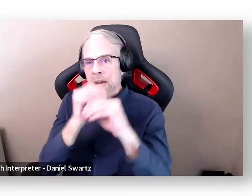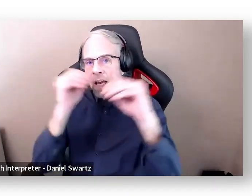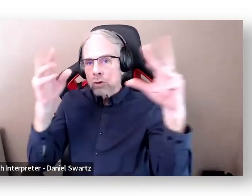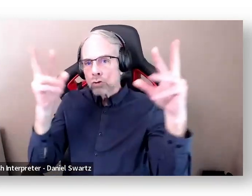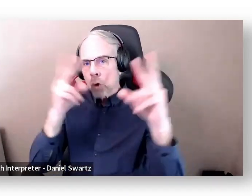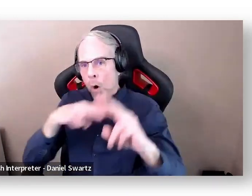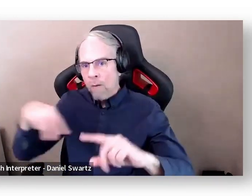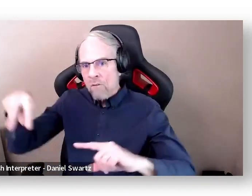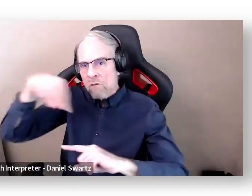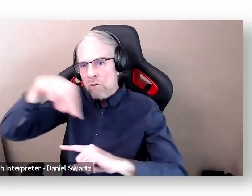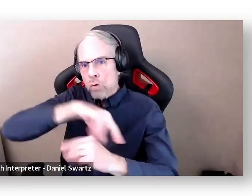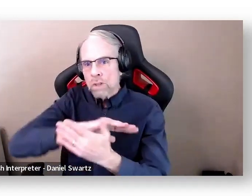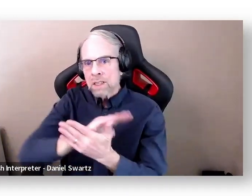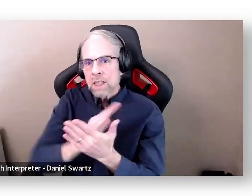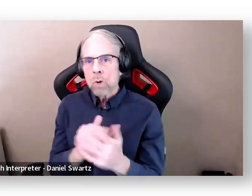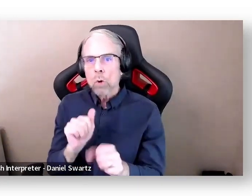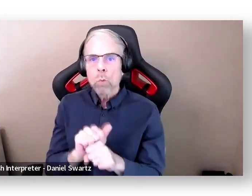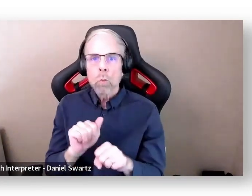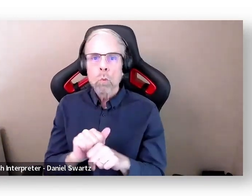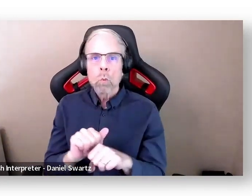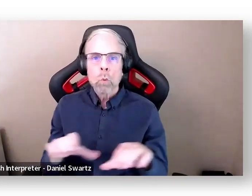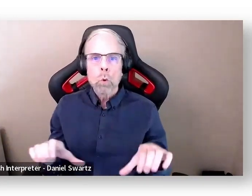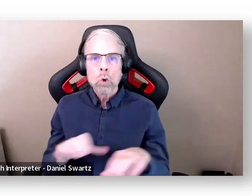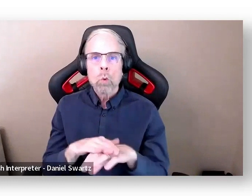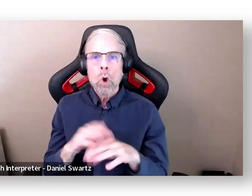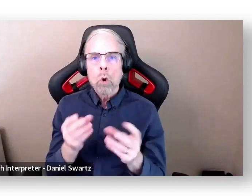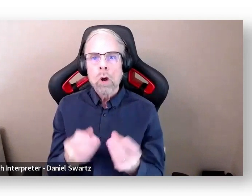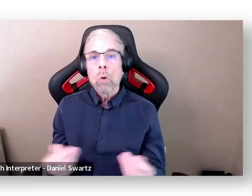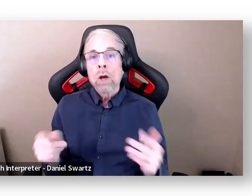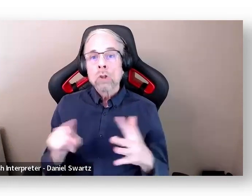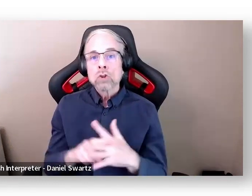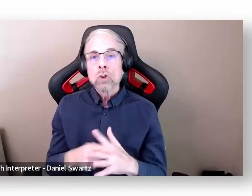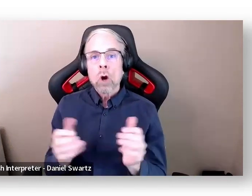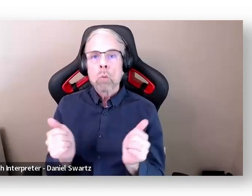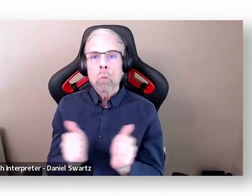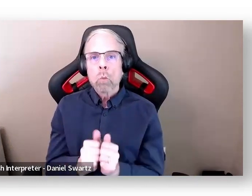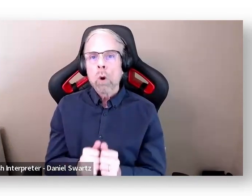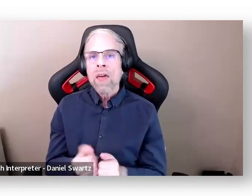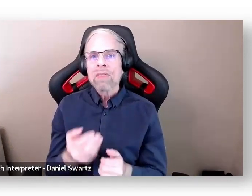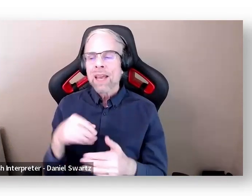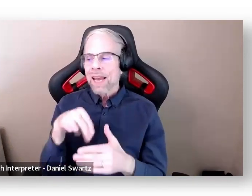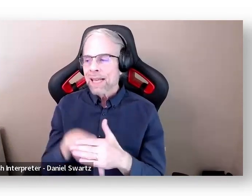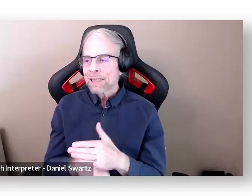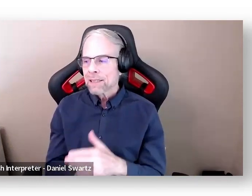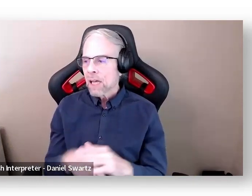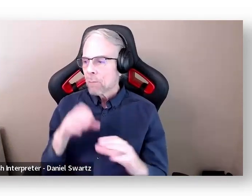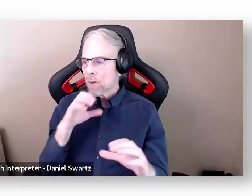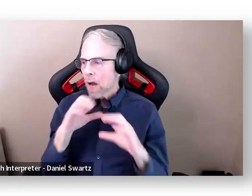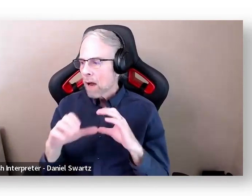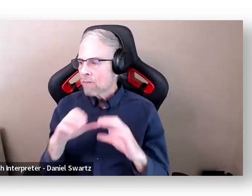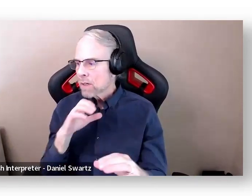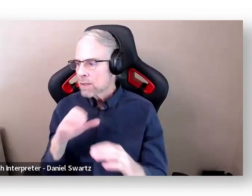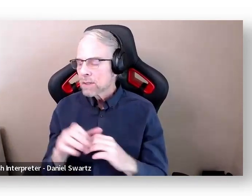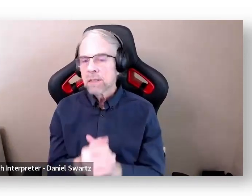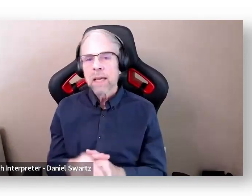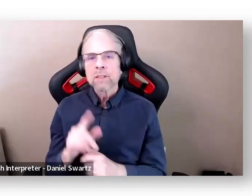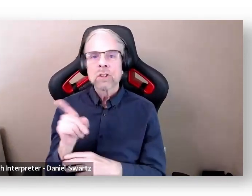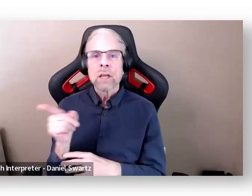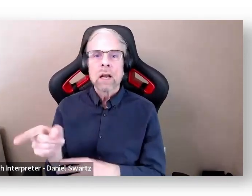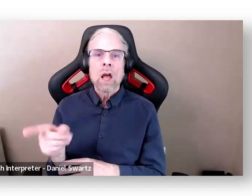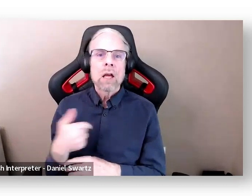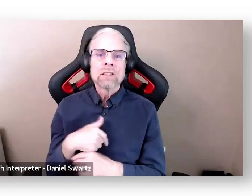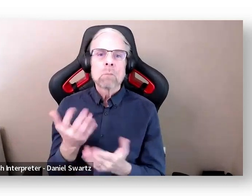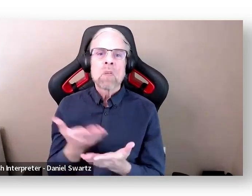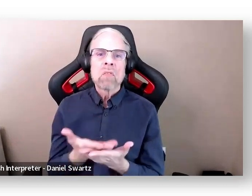Ok, entonces se le da un panorama de lo que nuestro esfuerzo, lo que estamos haciendo en sitio. Ahora vamos a comenzar con algo